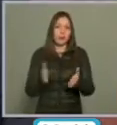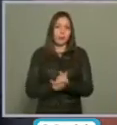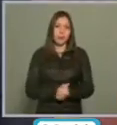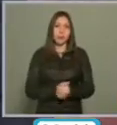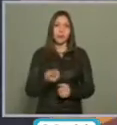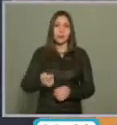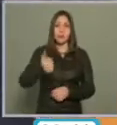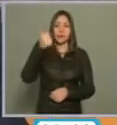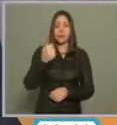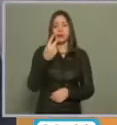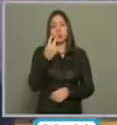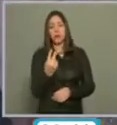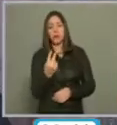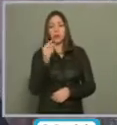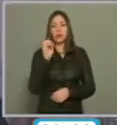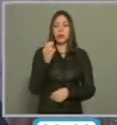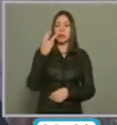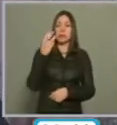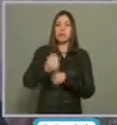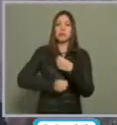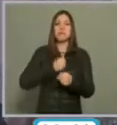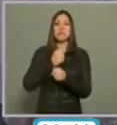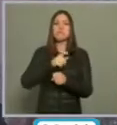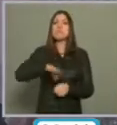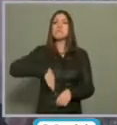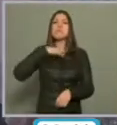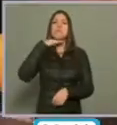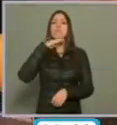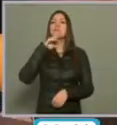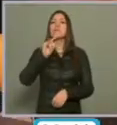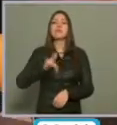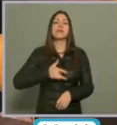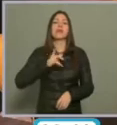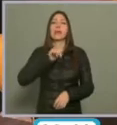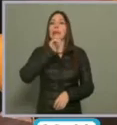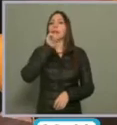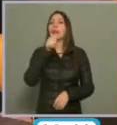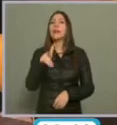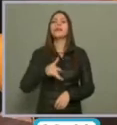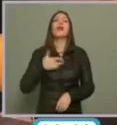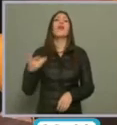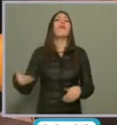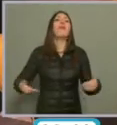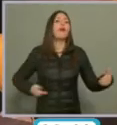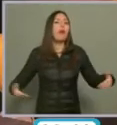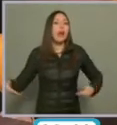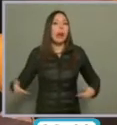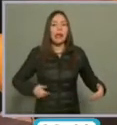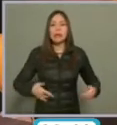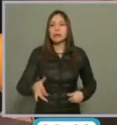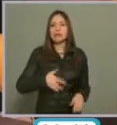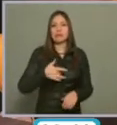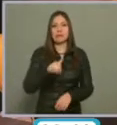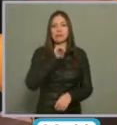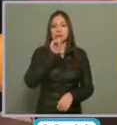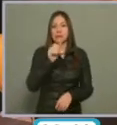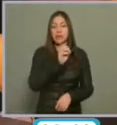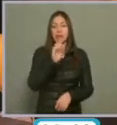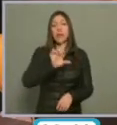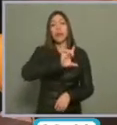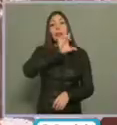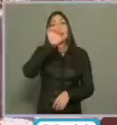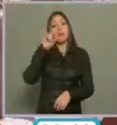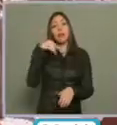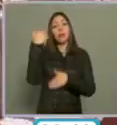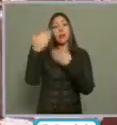años puede ser completamente asintomático y no dar ninguna manifestación específica y simplemente puede dar de pronto